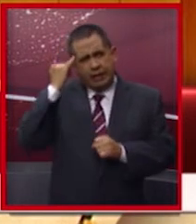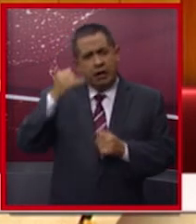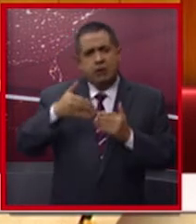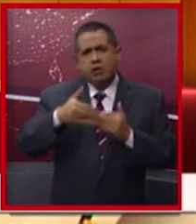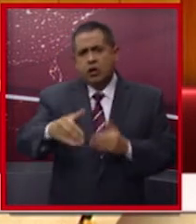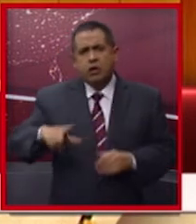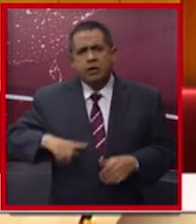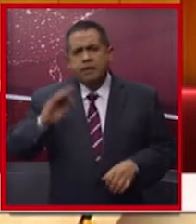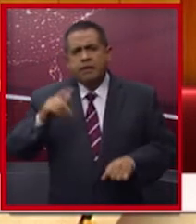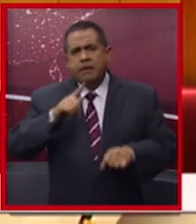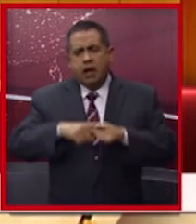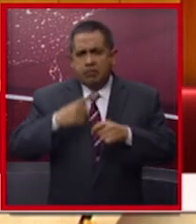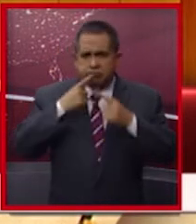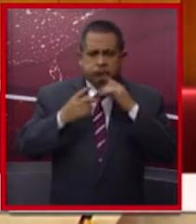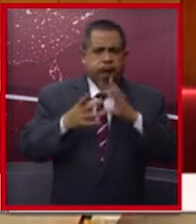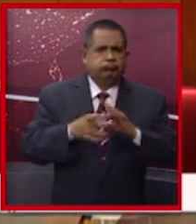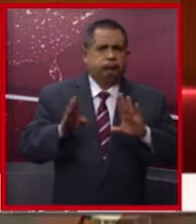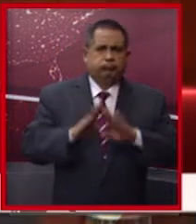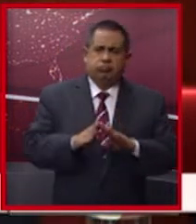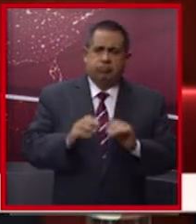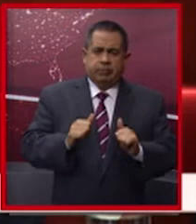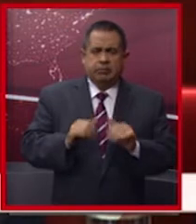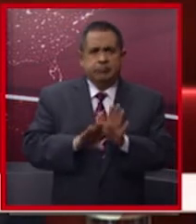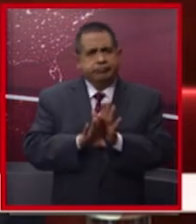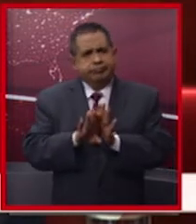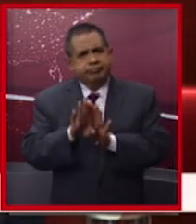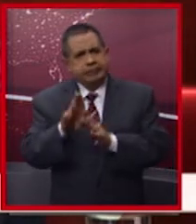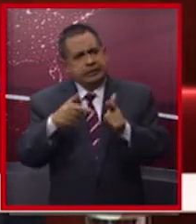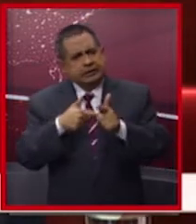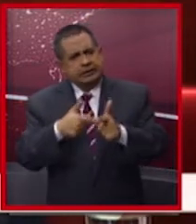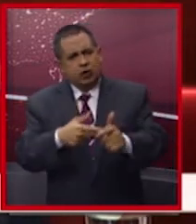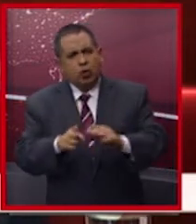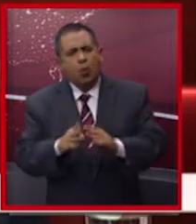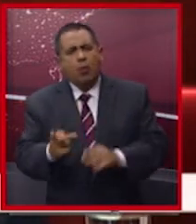federal para mantener esa tendencia de crecimiento para la economía.